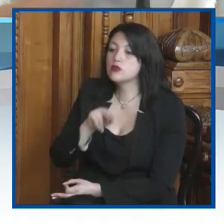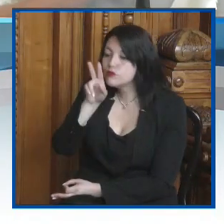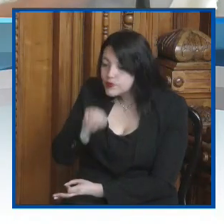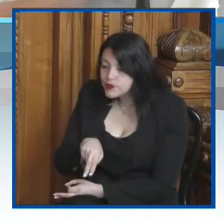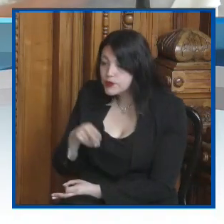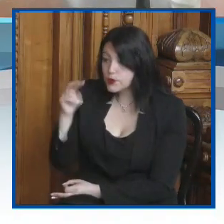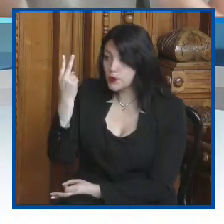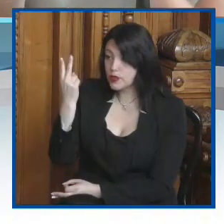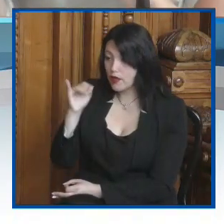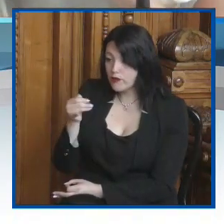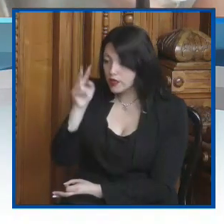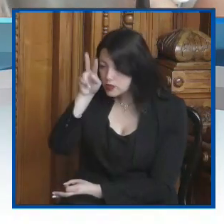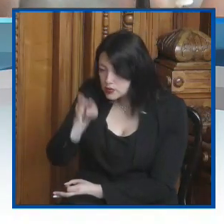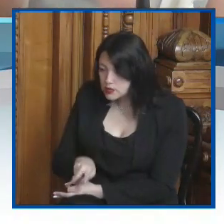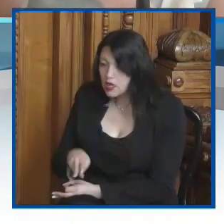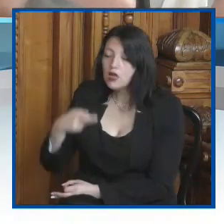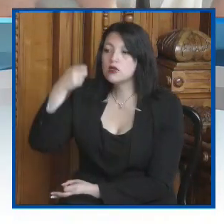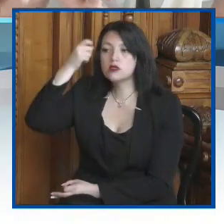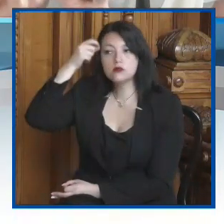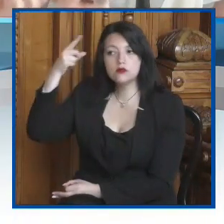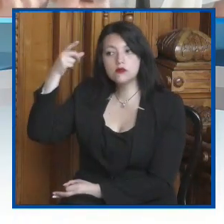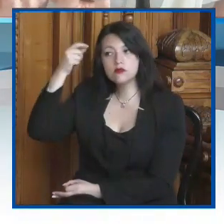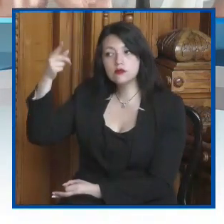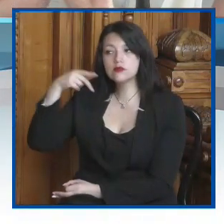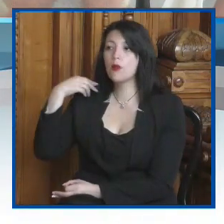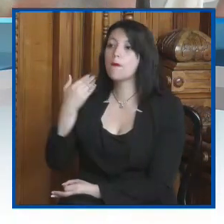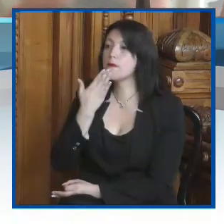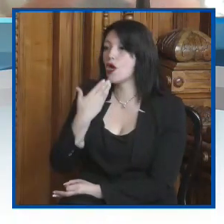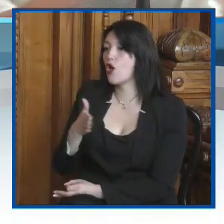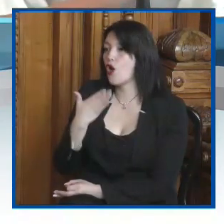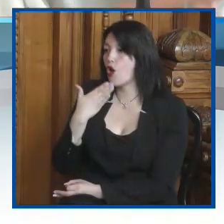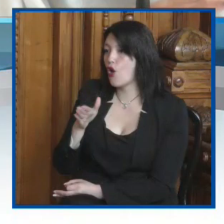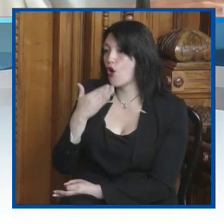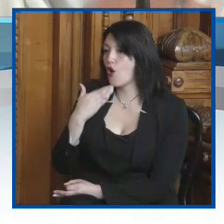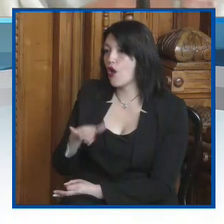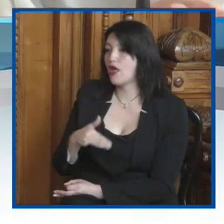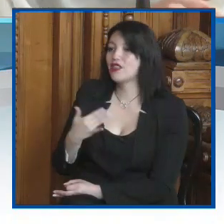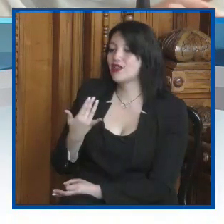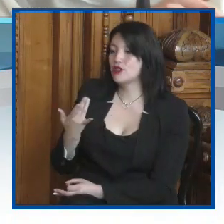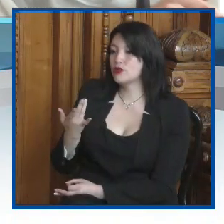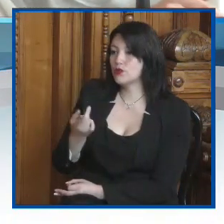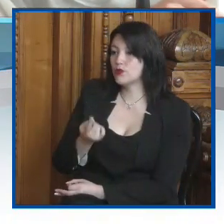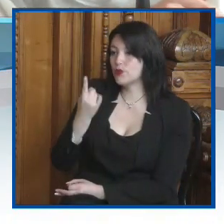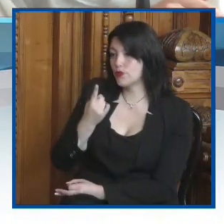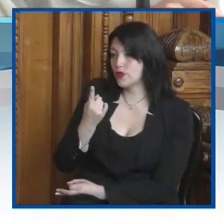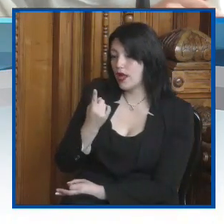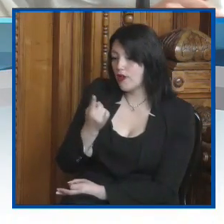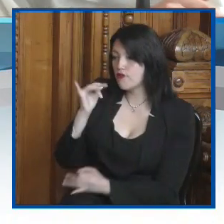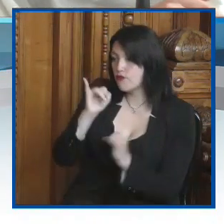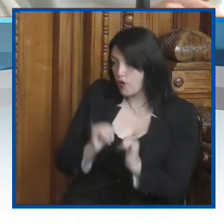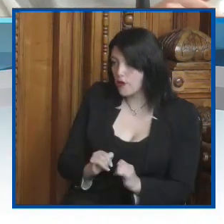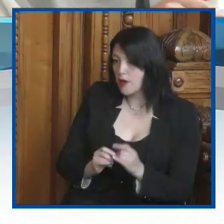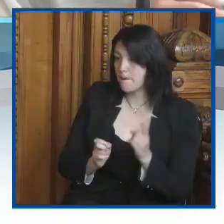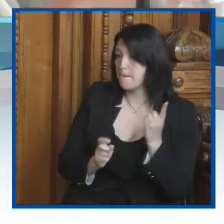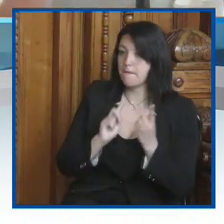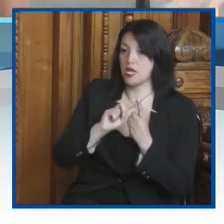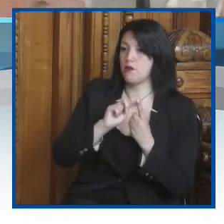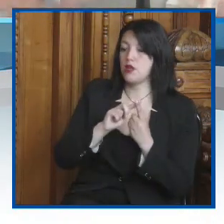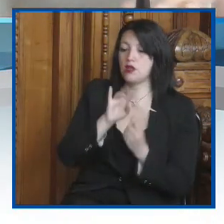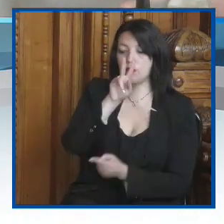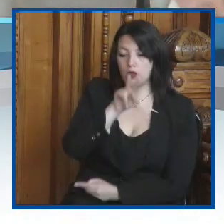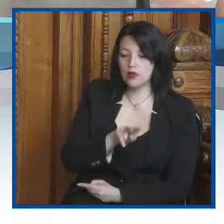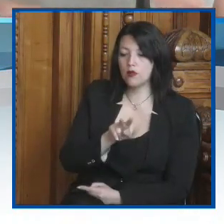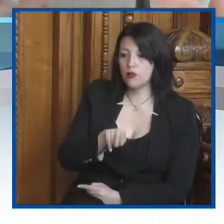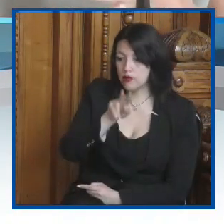cuenta que lo voy mejorando, todos lo vamos mejorando, porque nosotros también cuando empezamos hacíamos una versión y decíamos, uy, y cuando